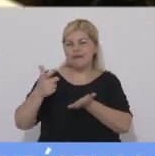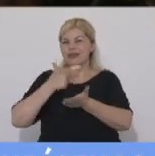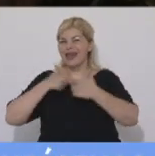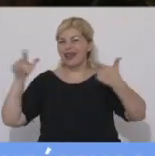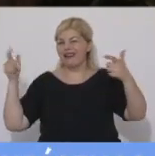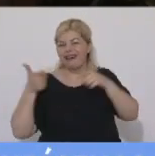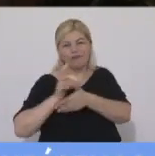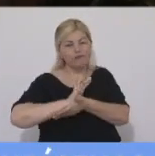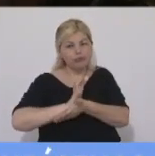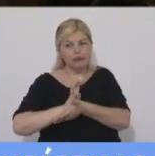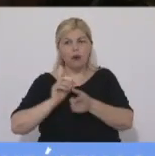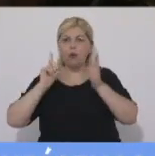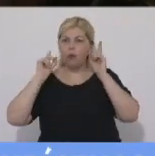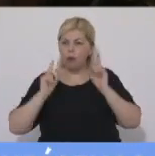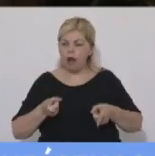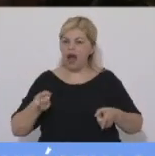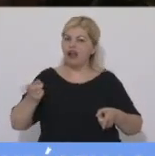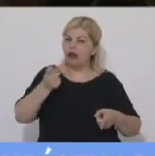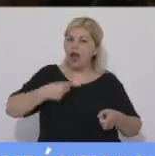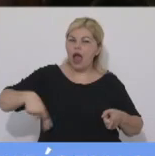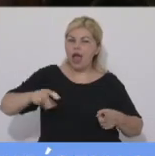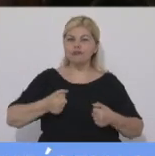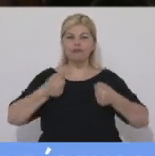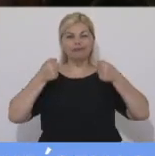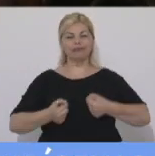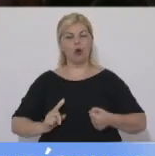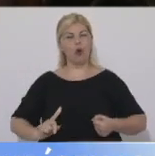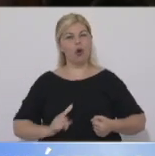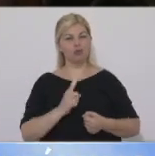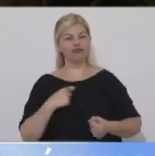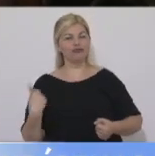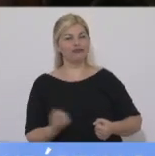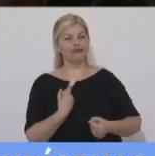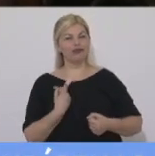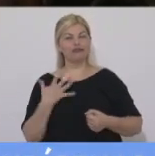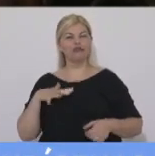siguen reconociéndose con orgullo pueblos originarios.